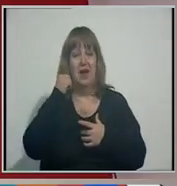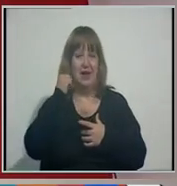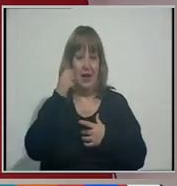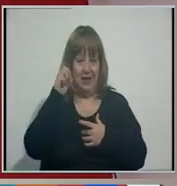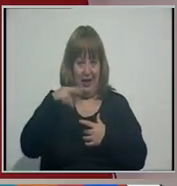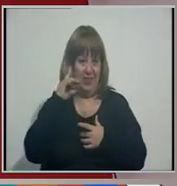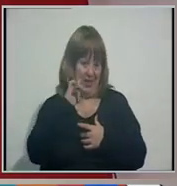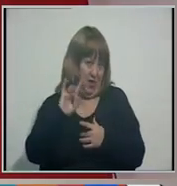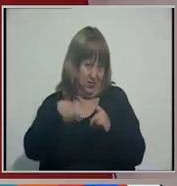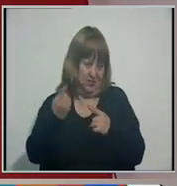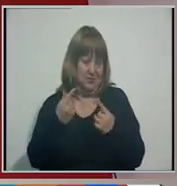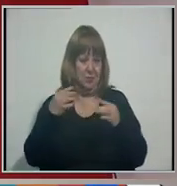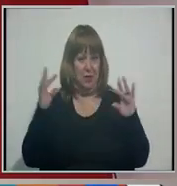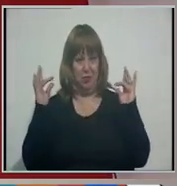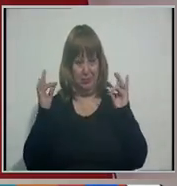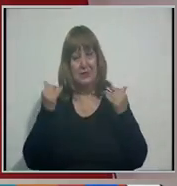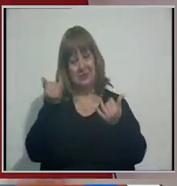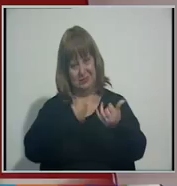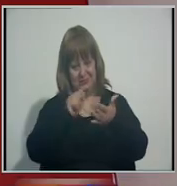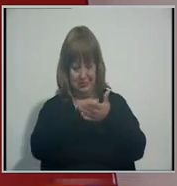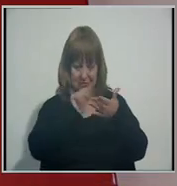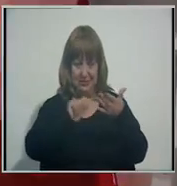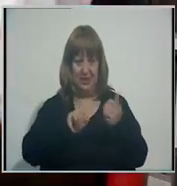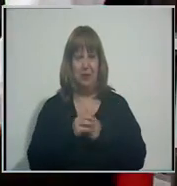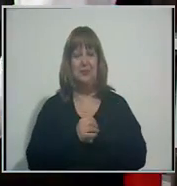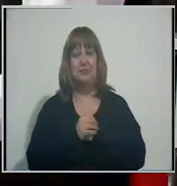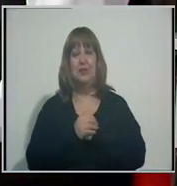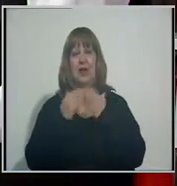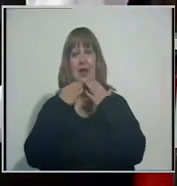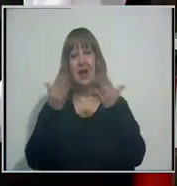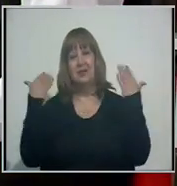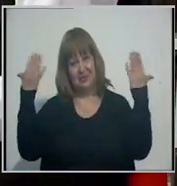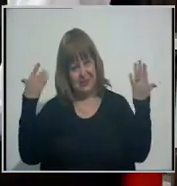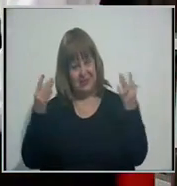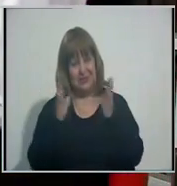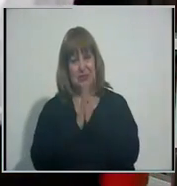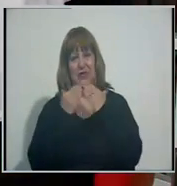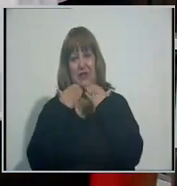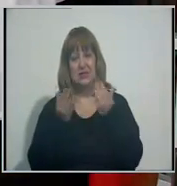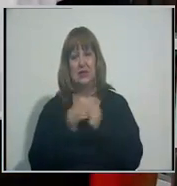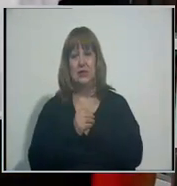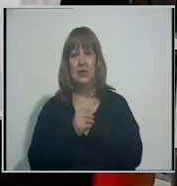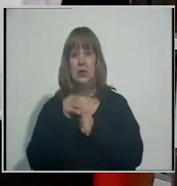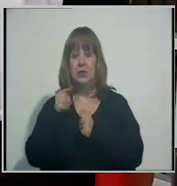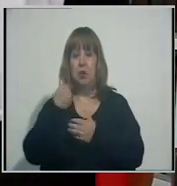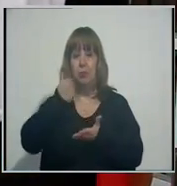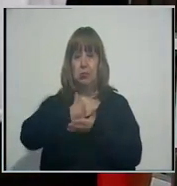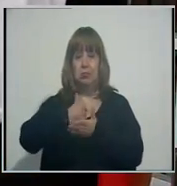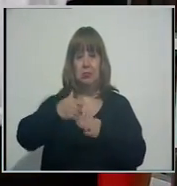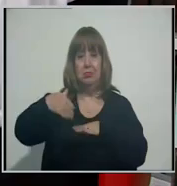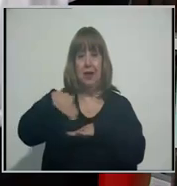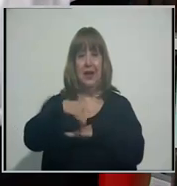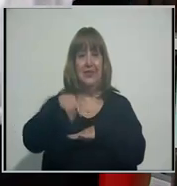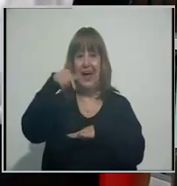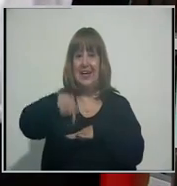Felicitaciones. La verdad, nos alegras toda la mañana. Muchas gracias. Te quiero hacer una propuesta. Seguro. ¿Paraste algún día en la entrada?